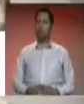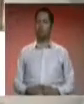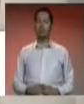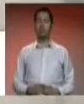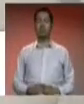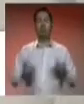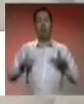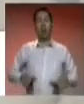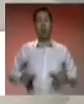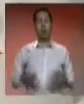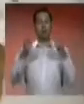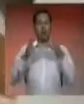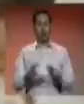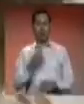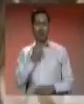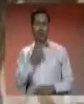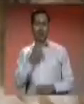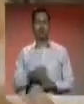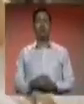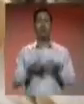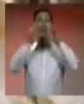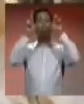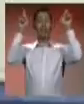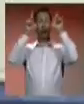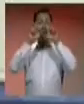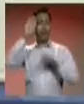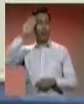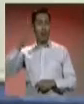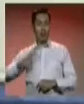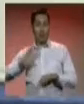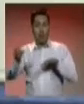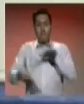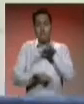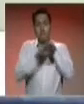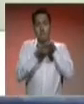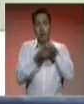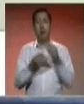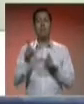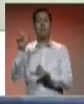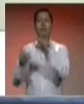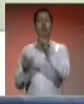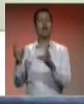Moreno también anticipó que el caso no de Odebrecht traerá más implicados.